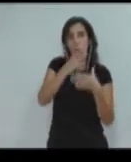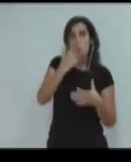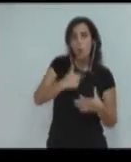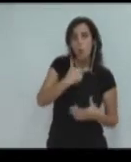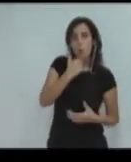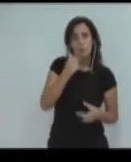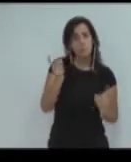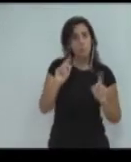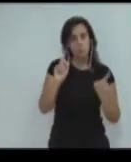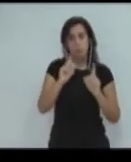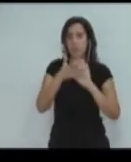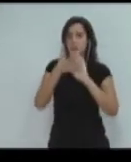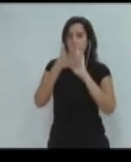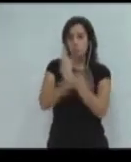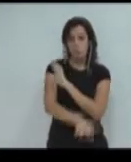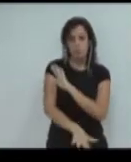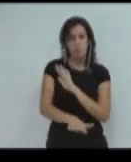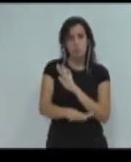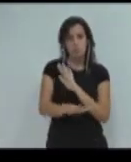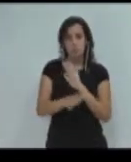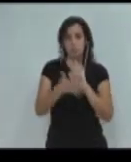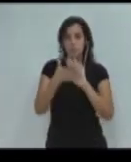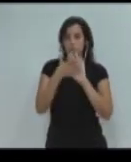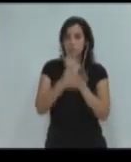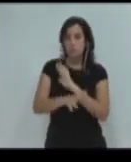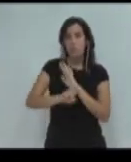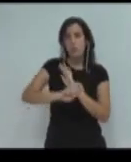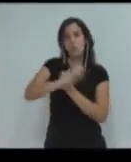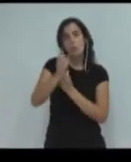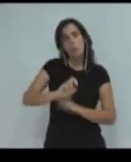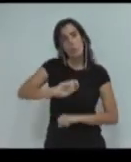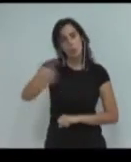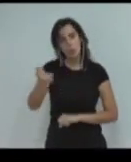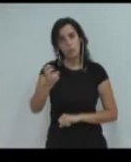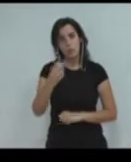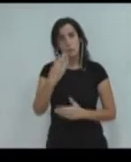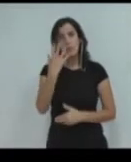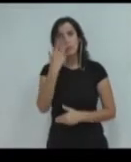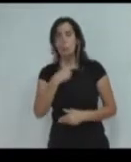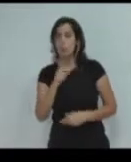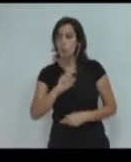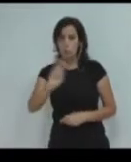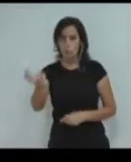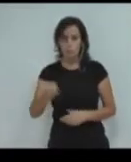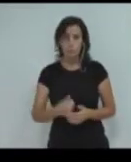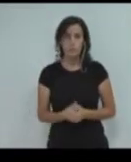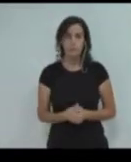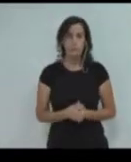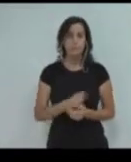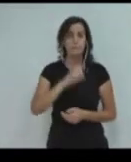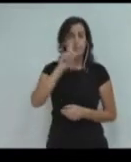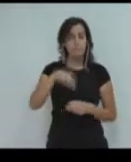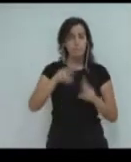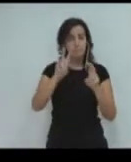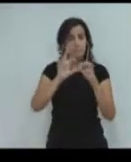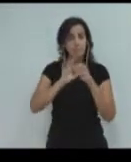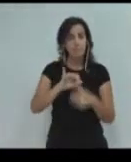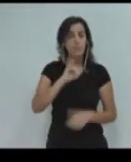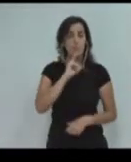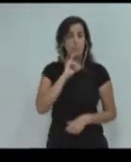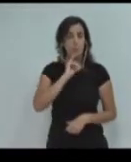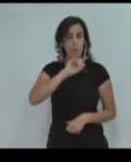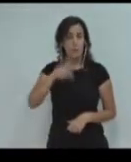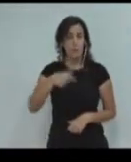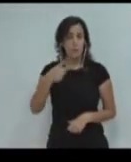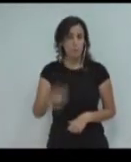explique exactamente la orden de otra manera, no a través de un color. Mencionaste el tema de los idiomas, que es